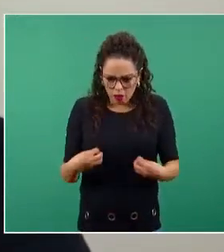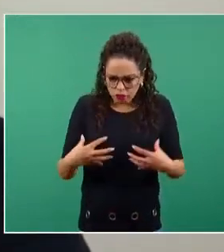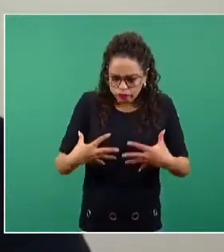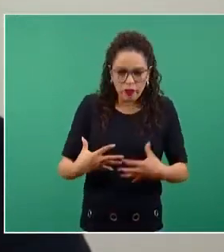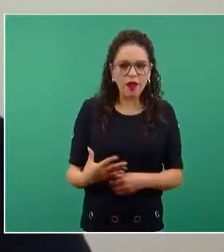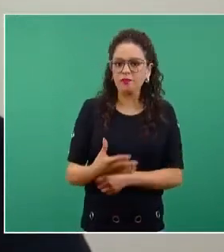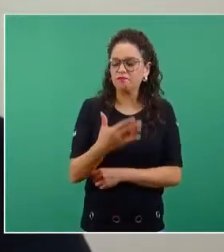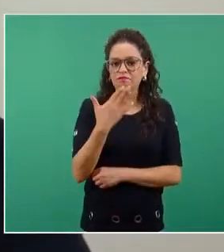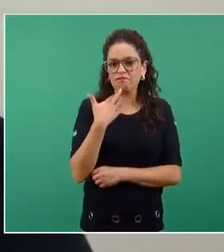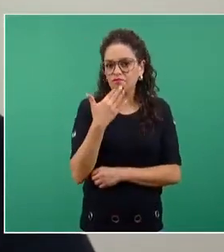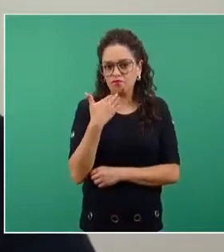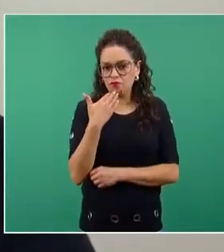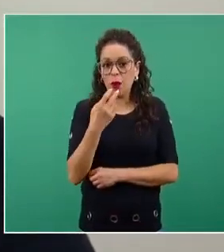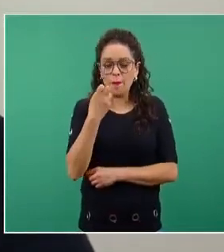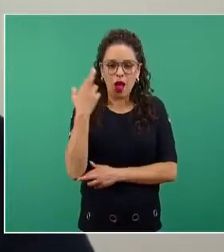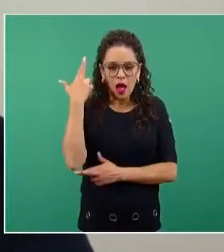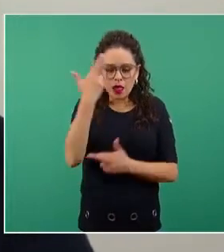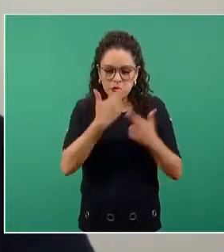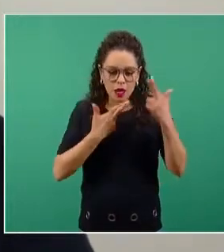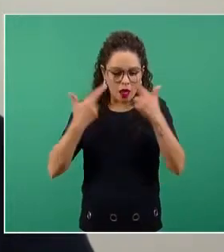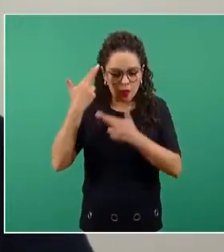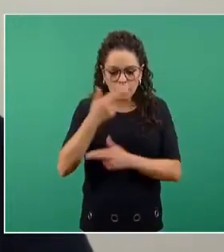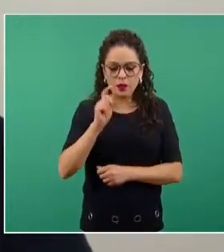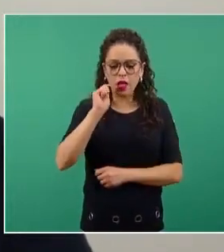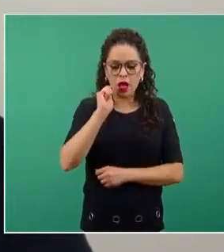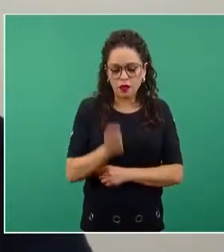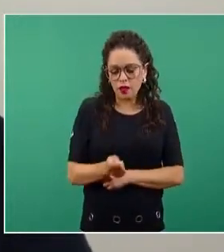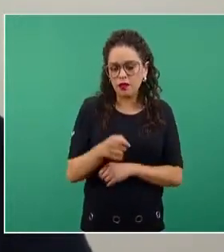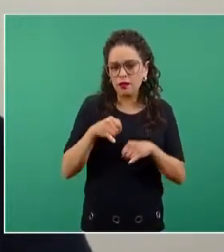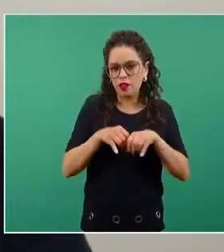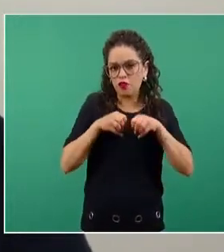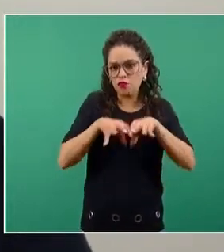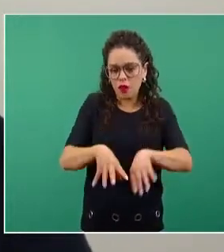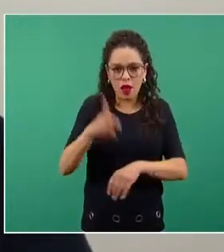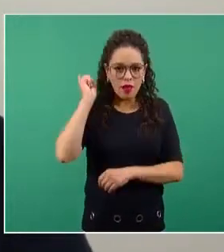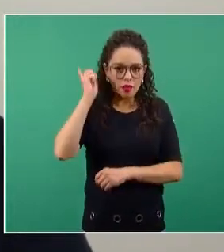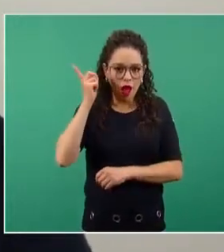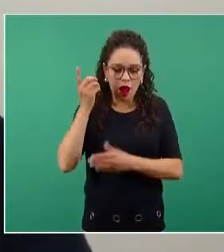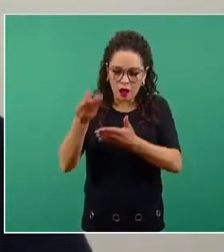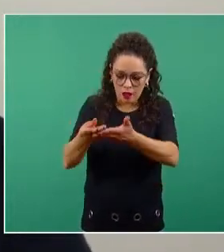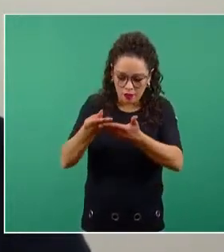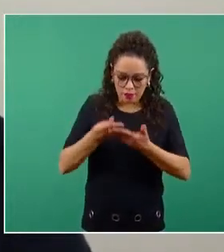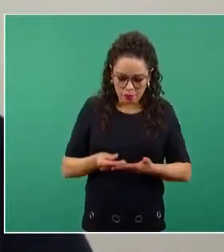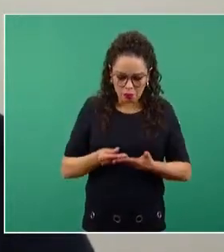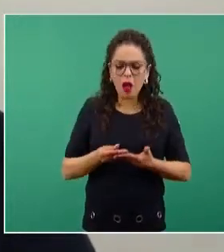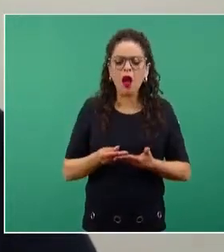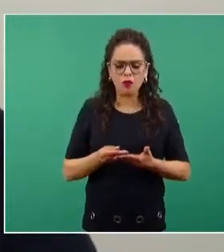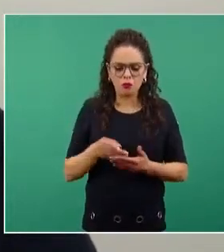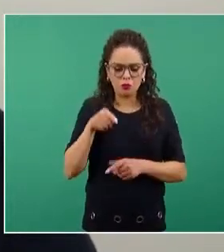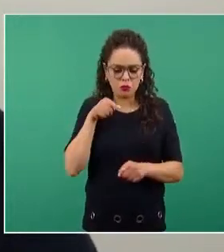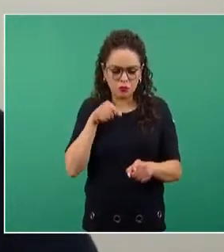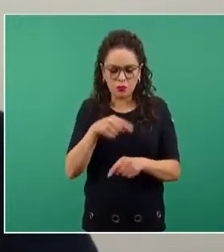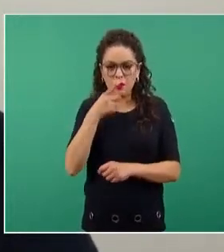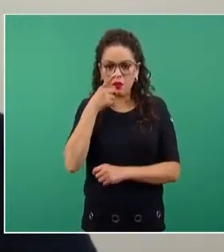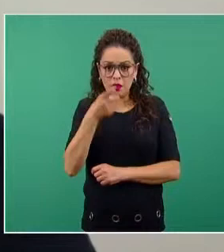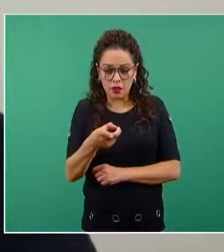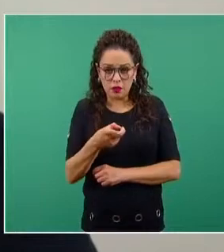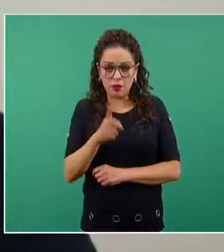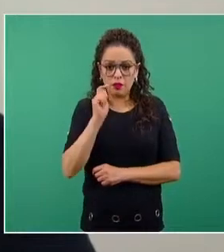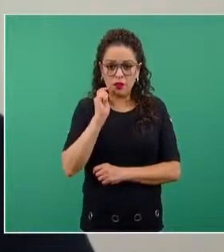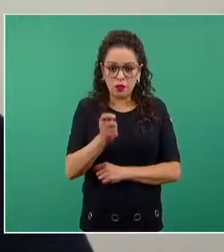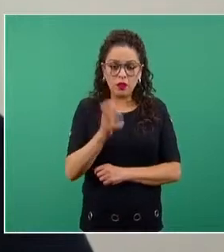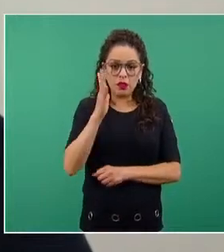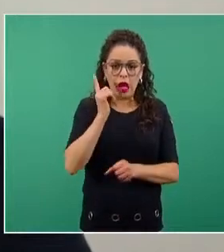revisando rápidamente el reporte que nos comparten diariamente, nos comentan que para efectos de adenomegalias que se han